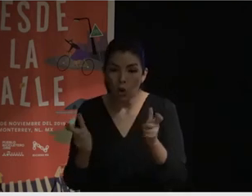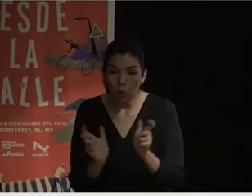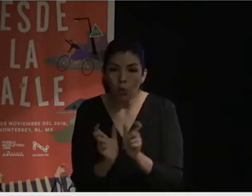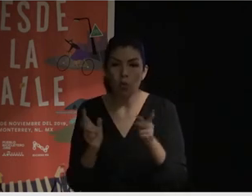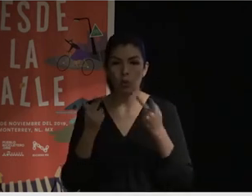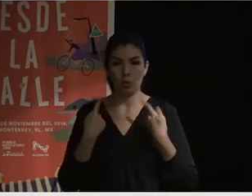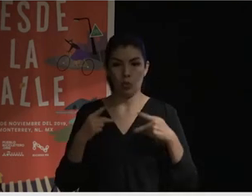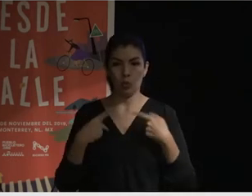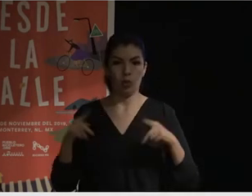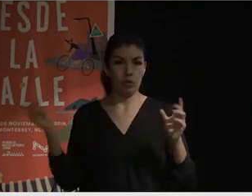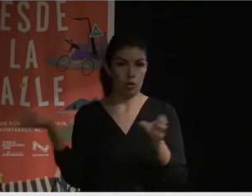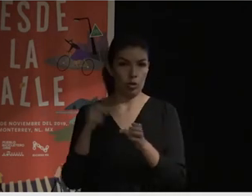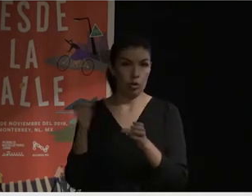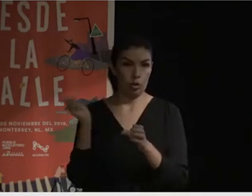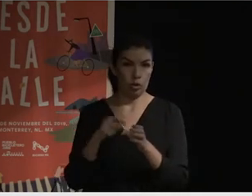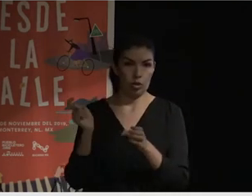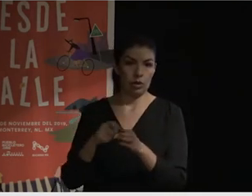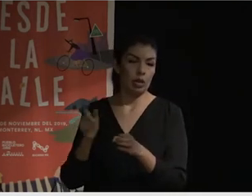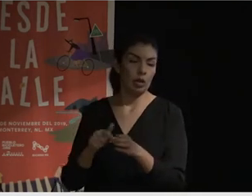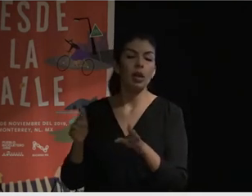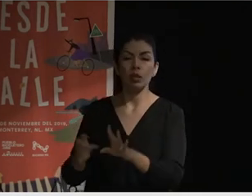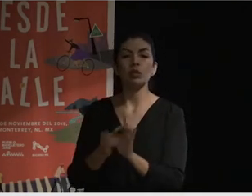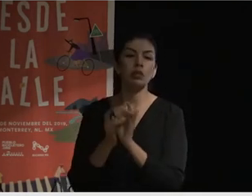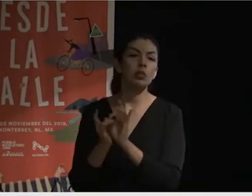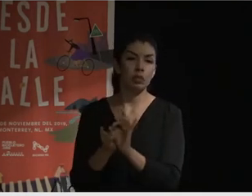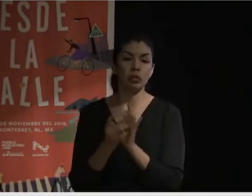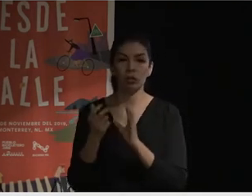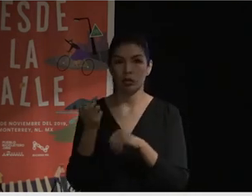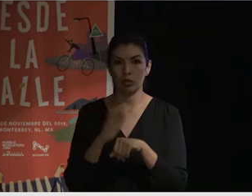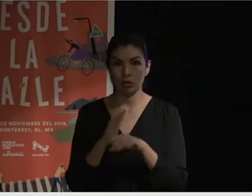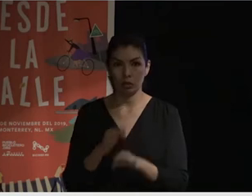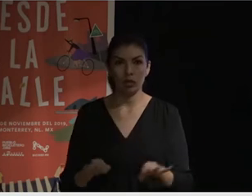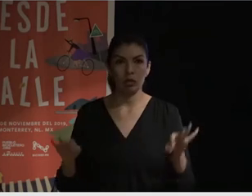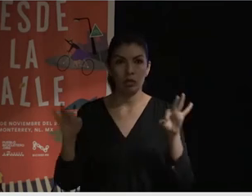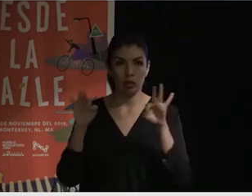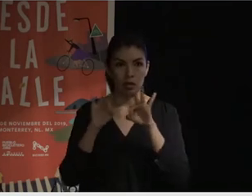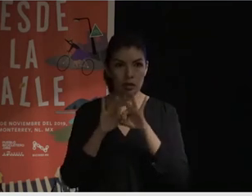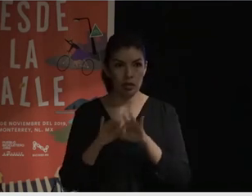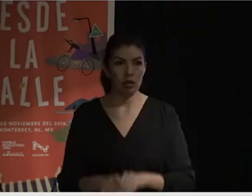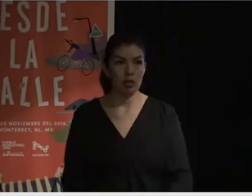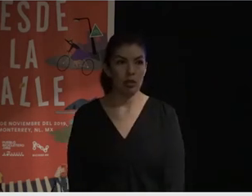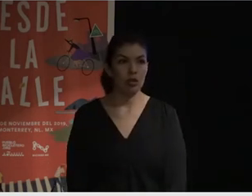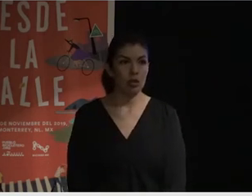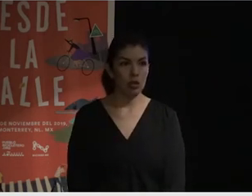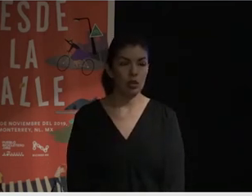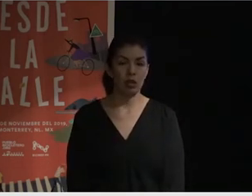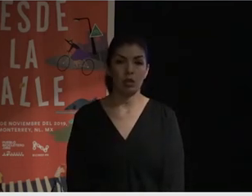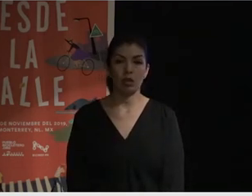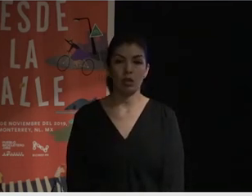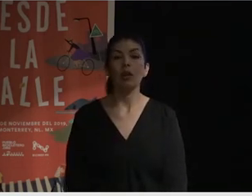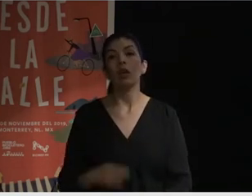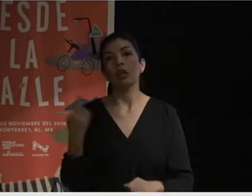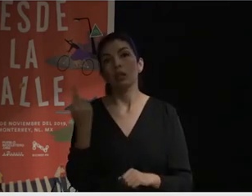nos deja ver mucho eso, ¿no? Y pues es parte como de lo que creo que he venido repitiendo, pues es fortalecer el movimiento